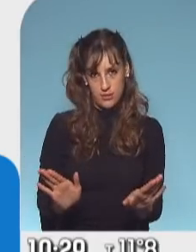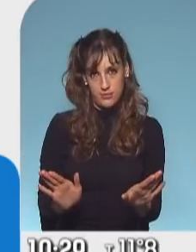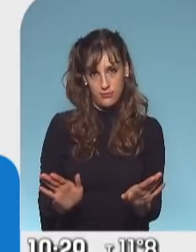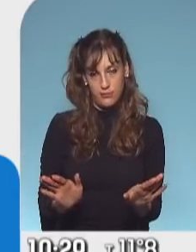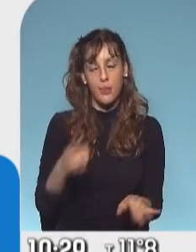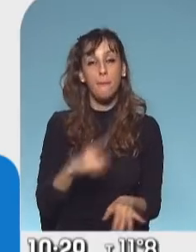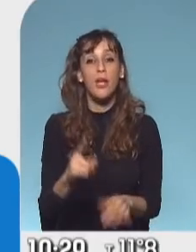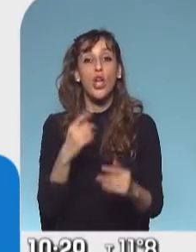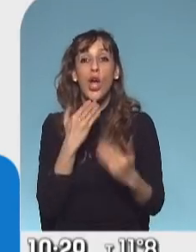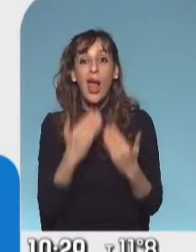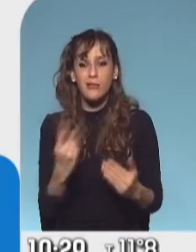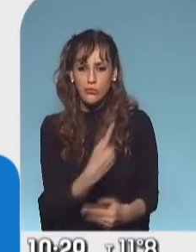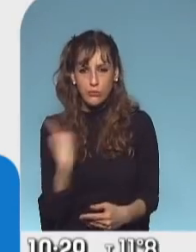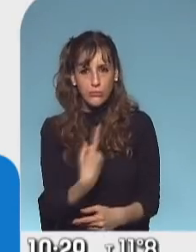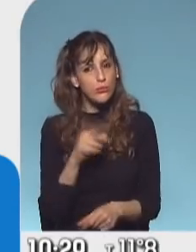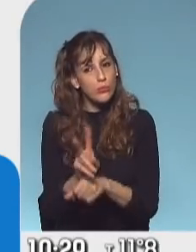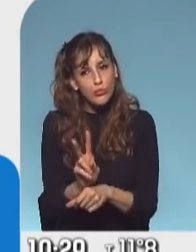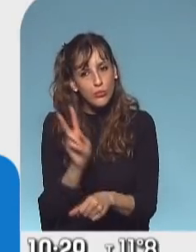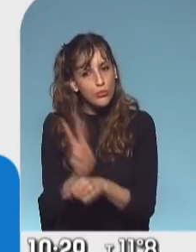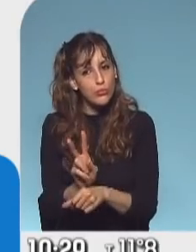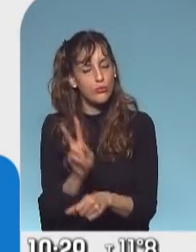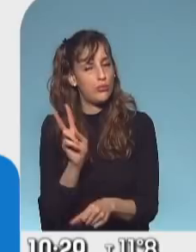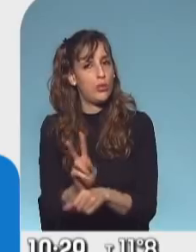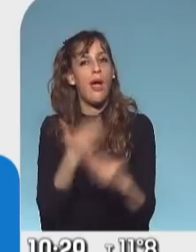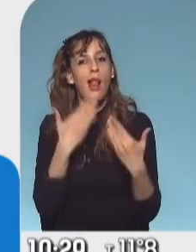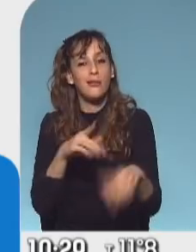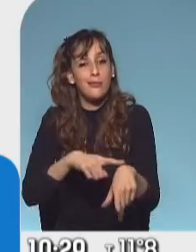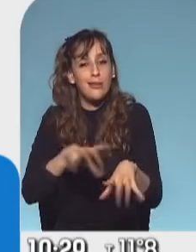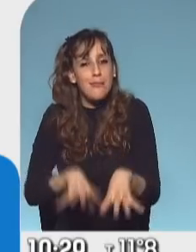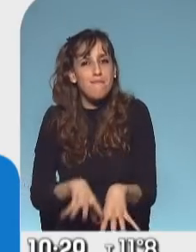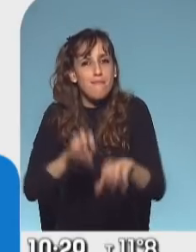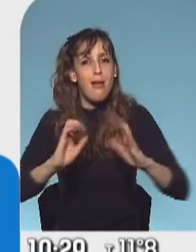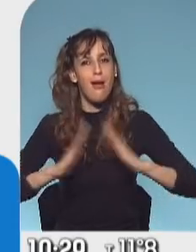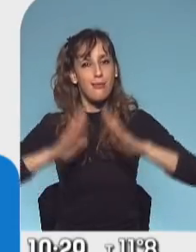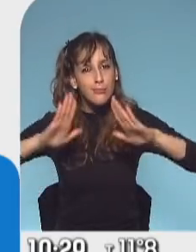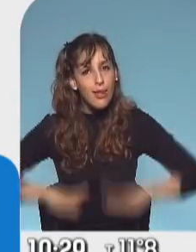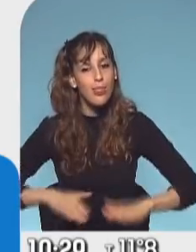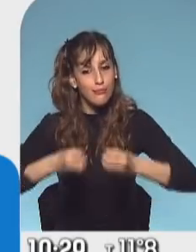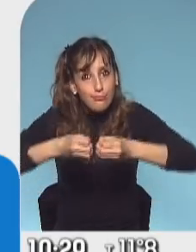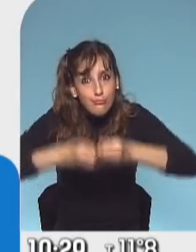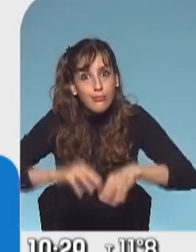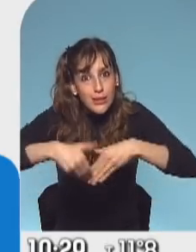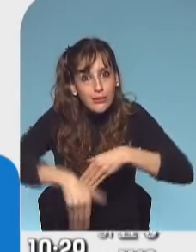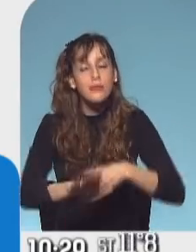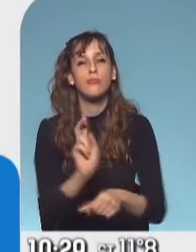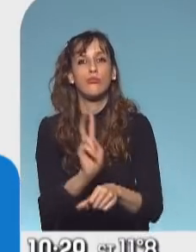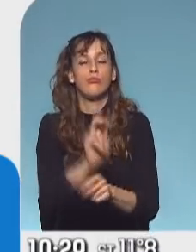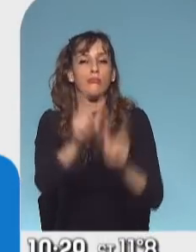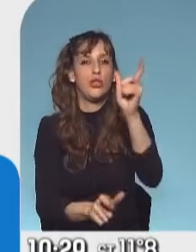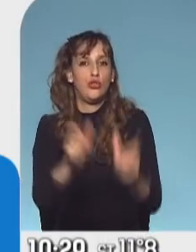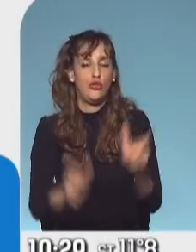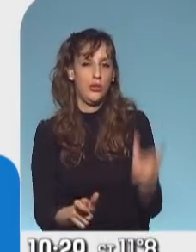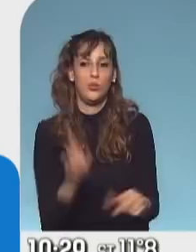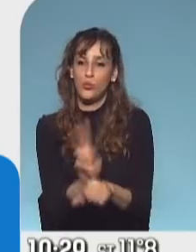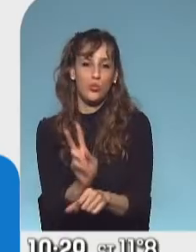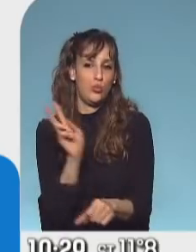hemos logrado preservar con la cuarentena temprana muchas vidas de argentinos. Y de